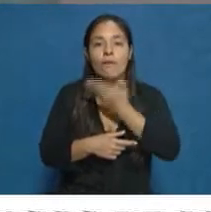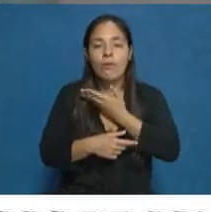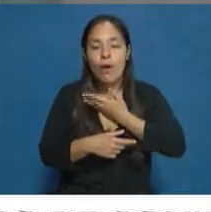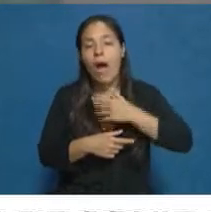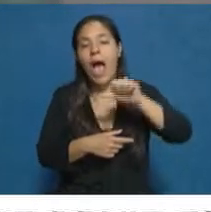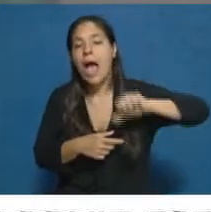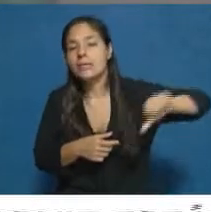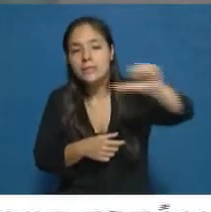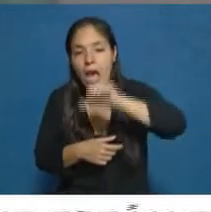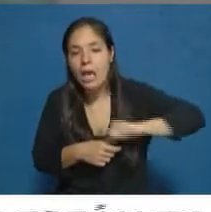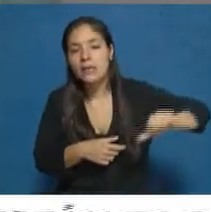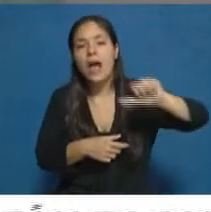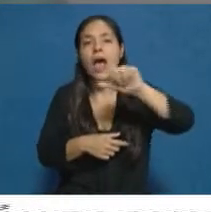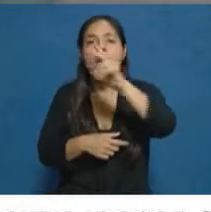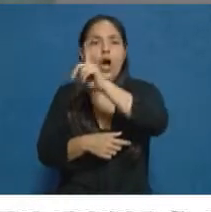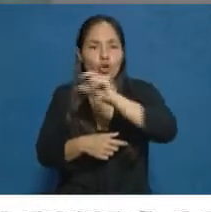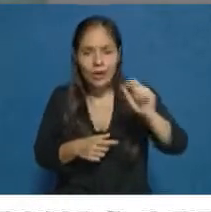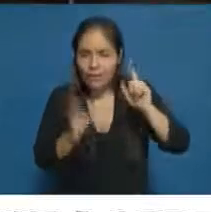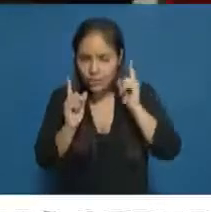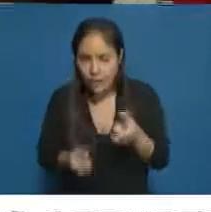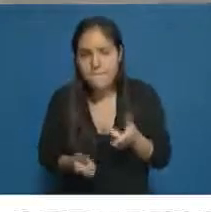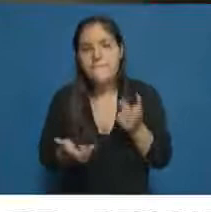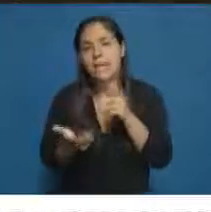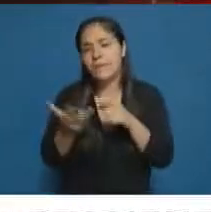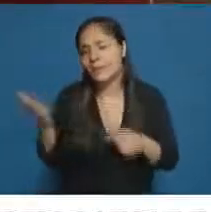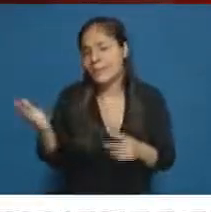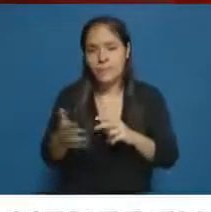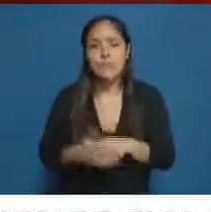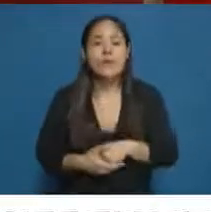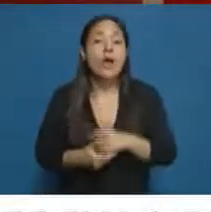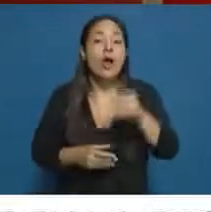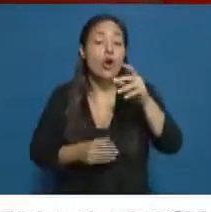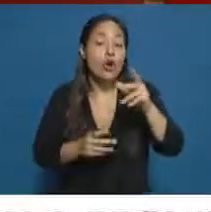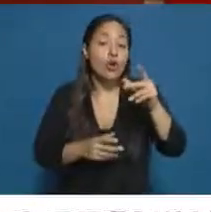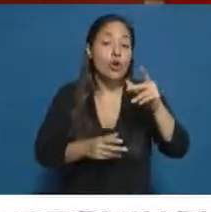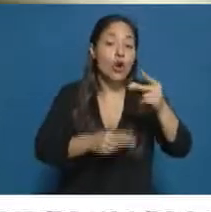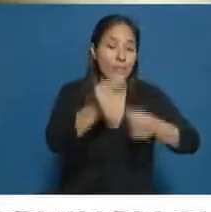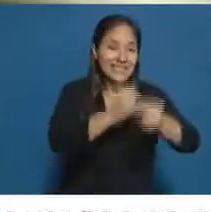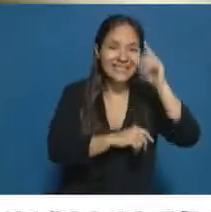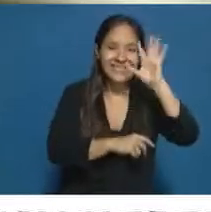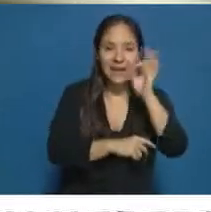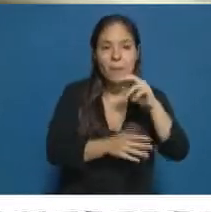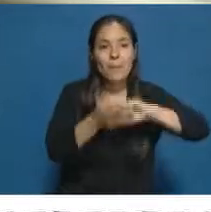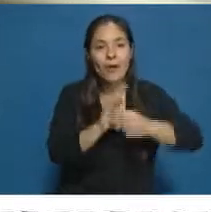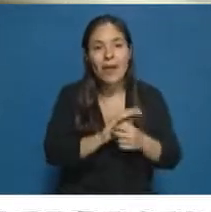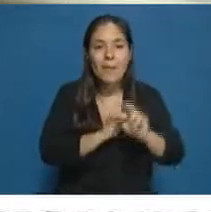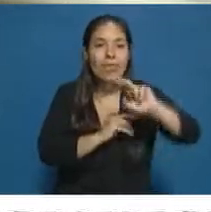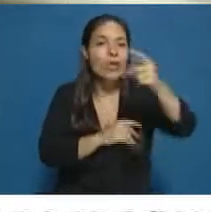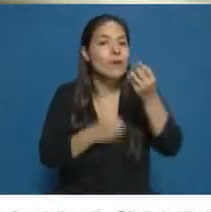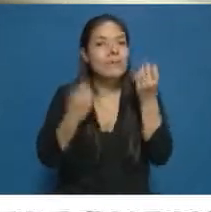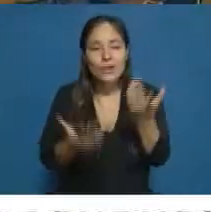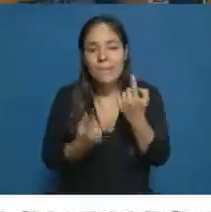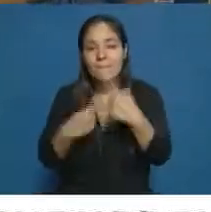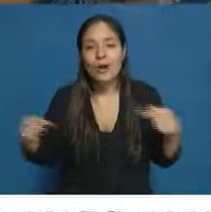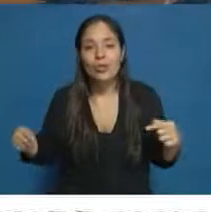Gaseosas me decía también. Gaseosas, seguro. Los comerciantes saben que el problema se agudizó porque en esta época del año muchos productos